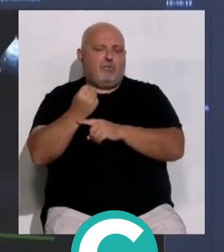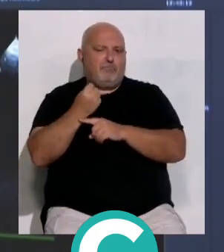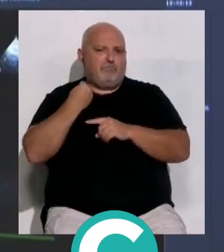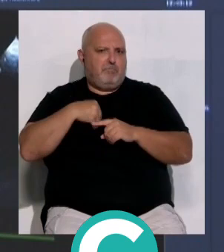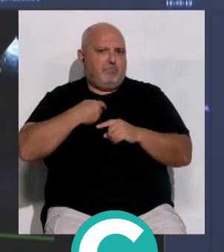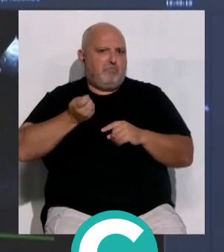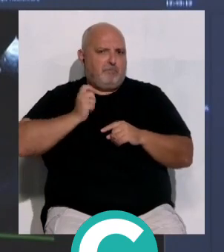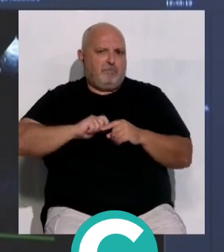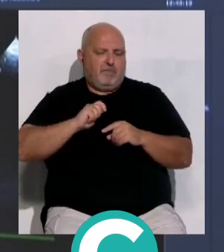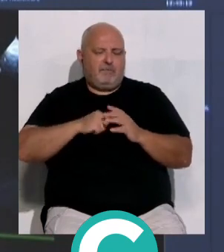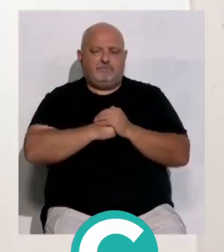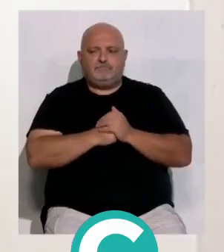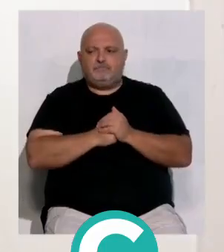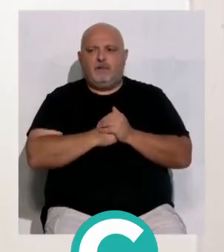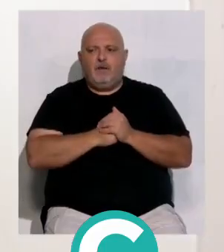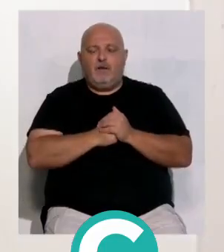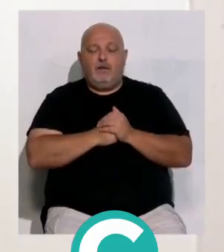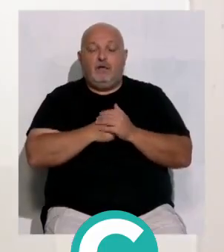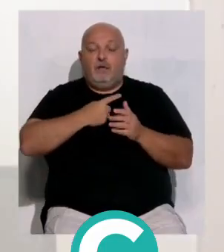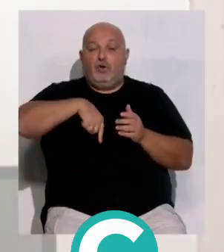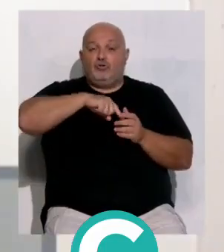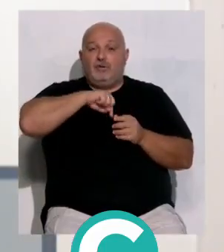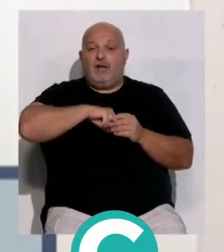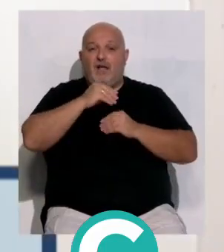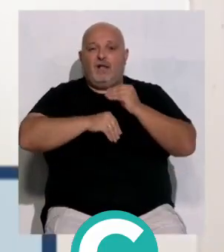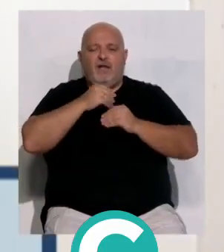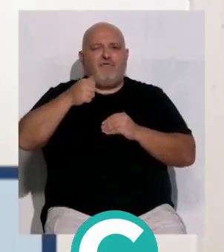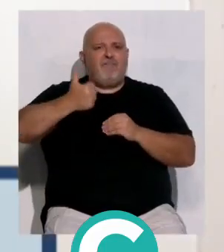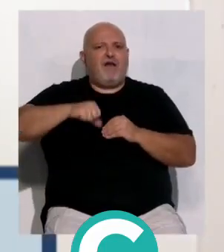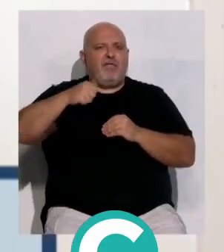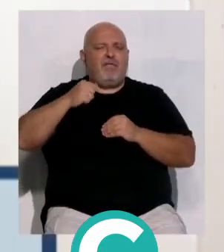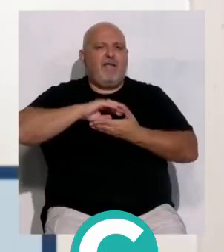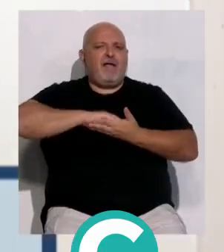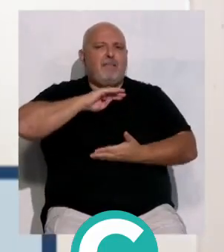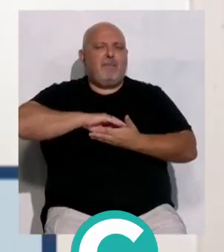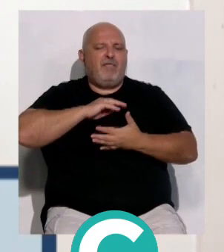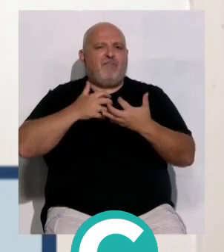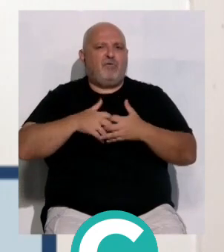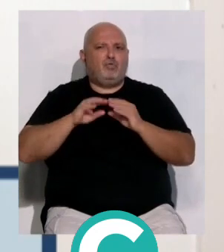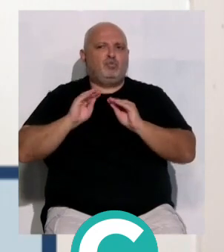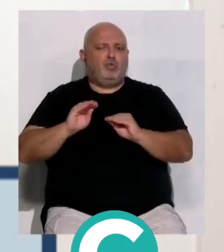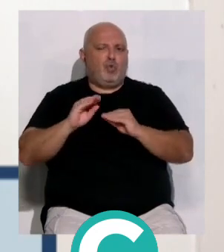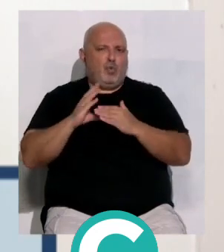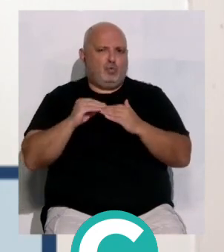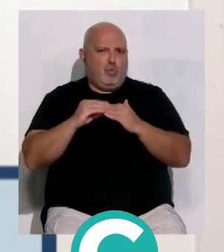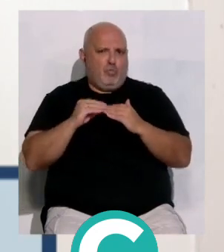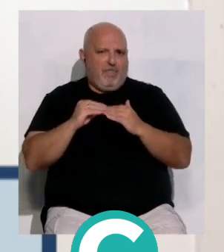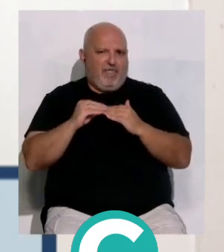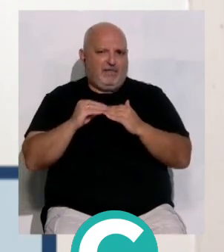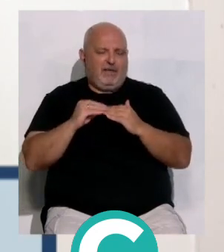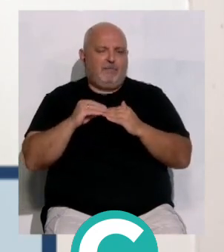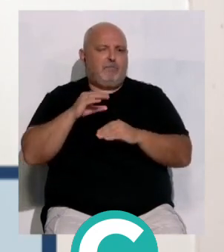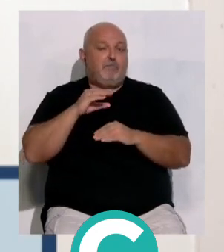la profesional de fisioterapeuta. Nosotros lo que hacemos es una valoración de la capacidad funcional del paciente,